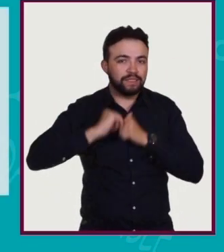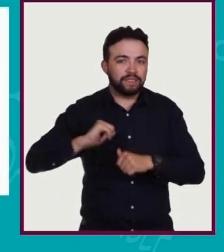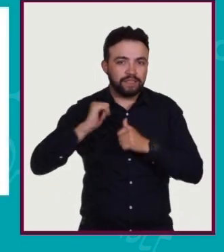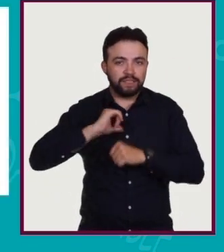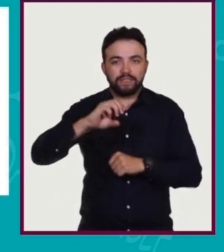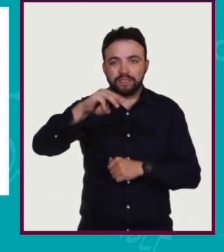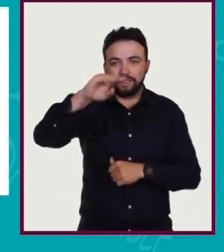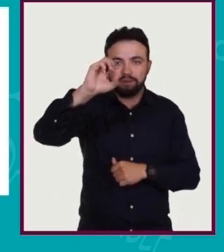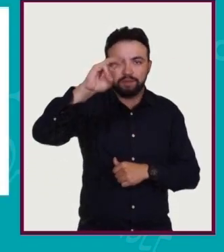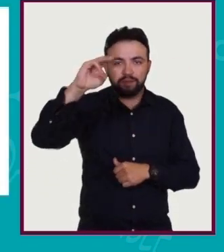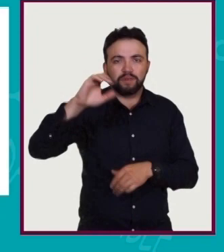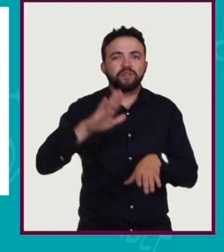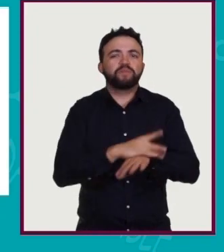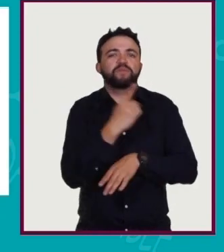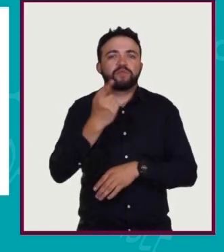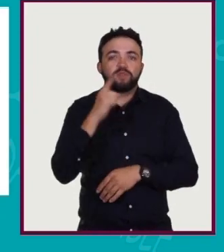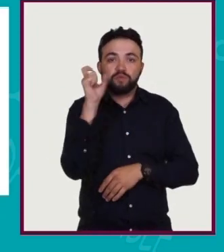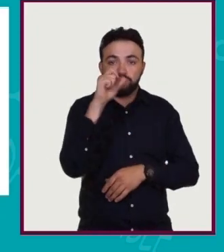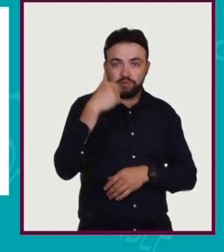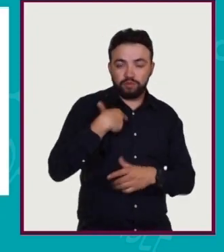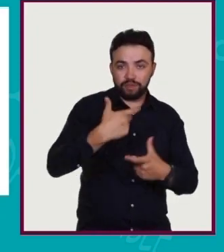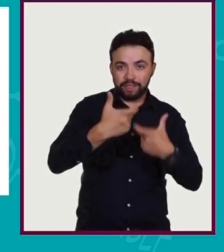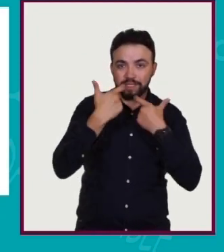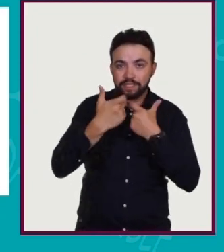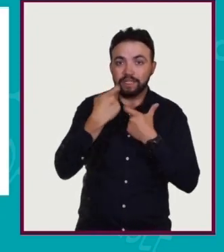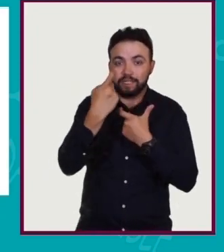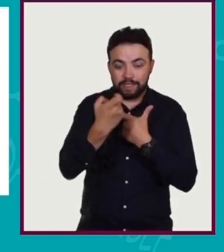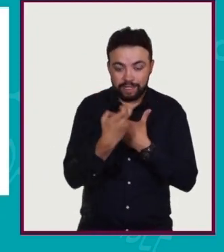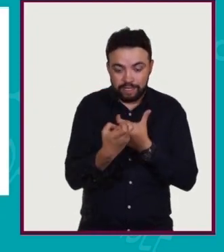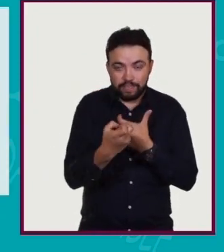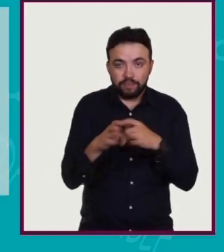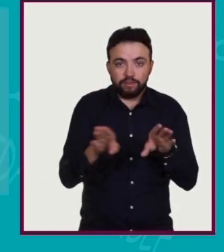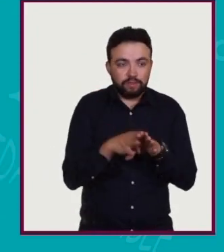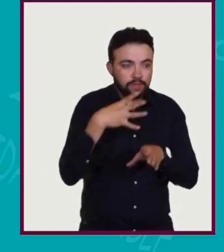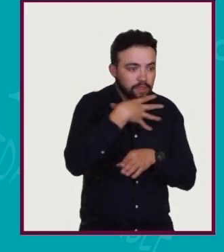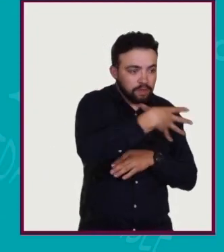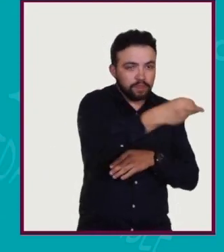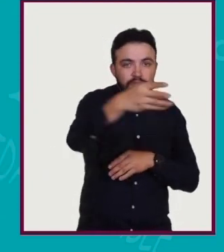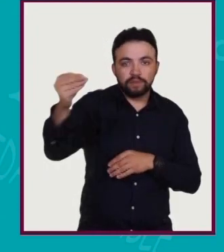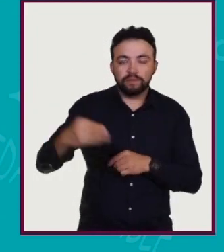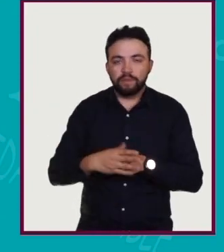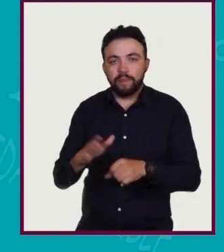existir, porque cuando nosotros nos reímos, eso se contagia. Entonces,